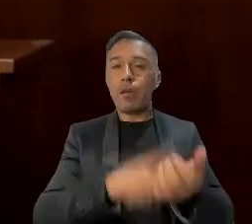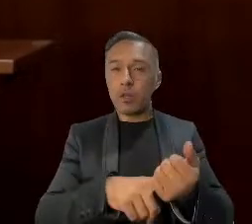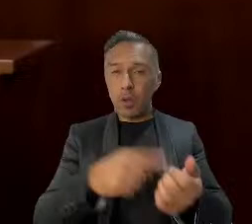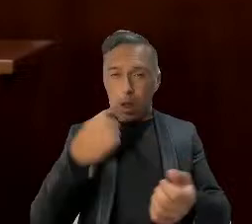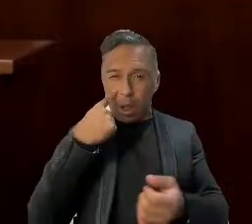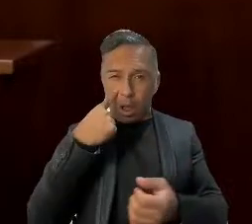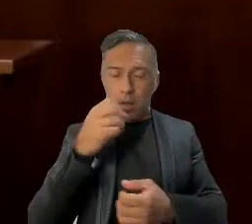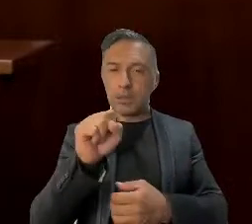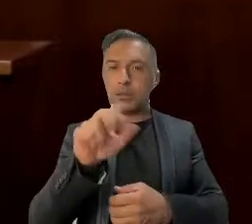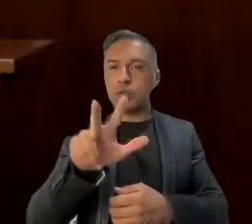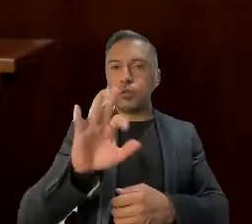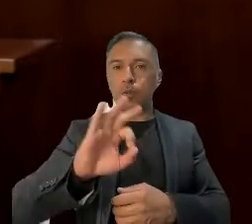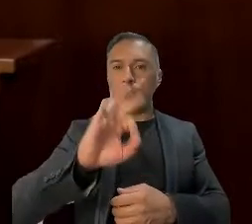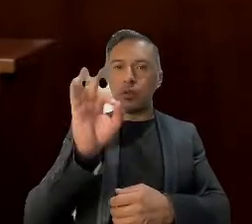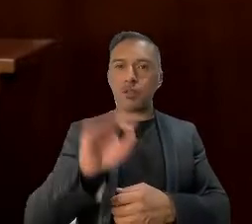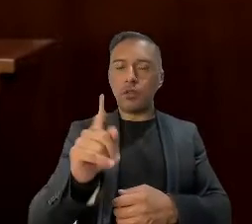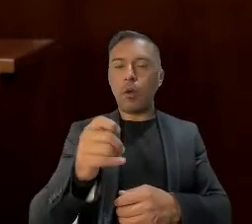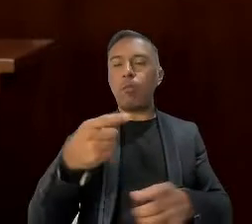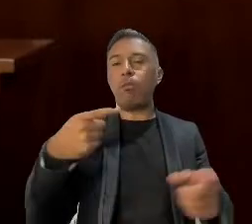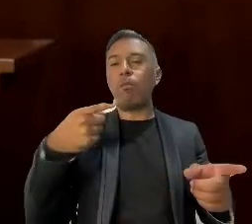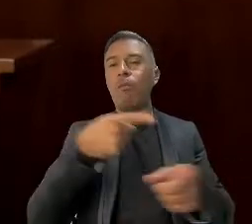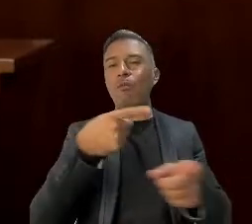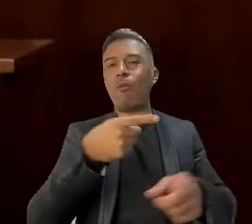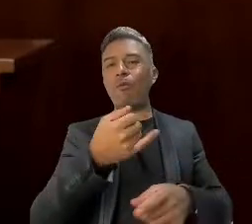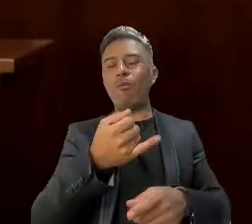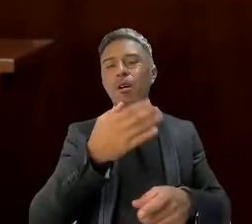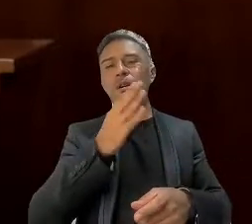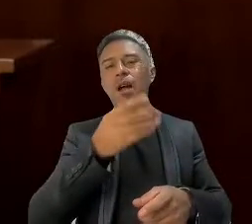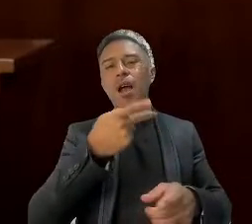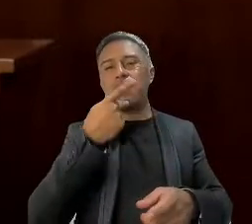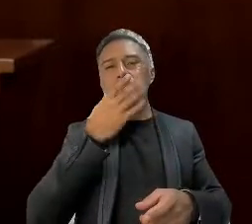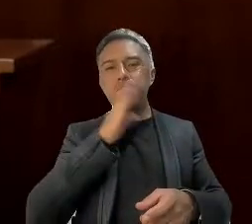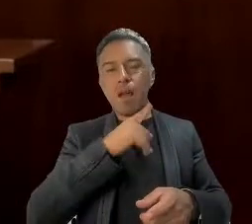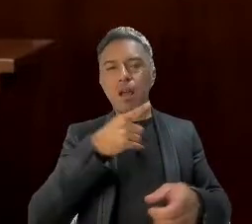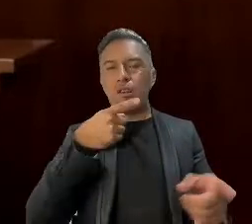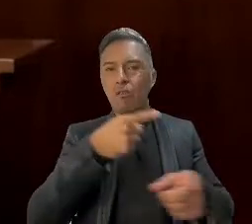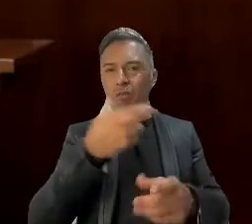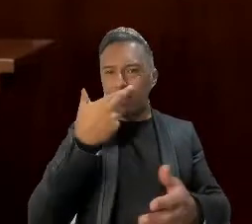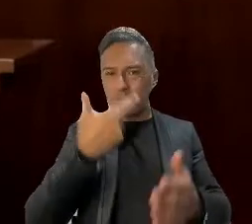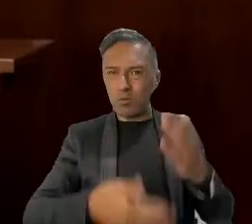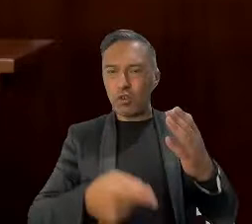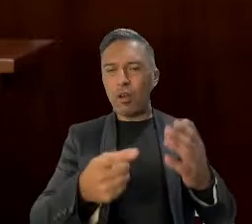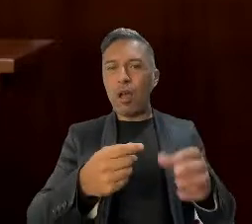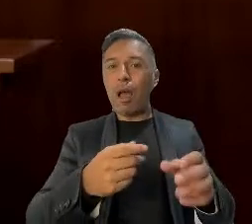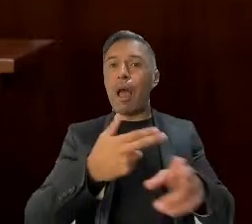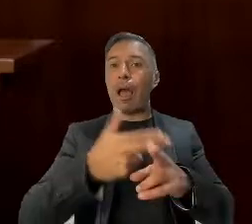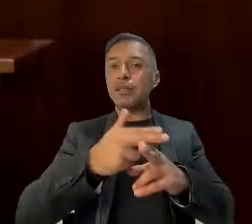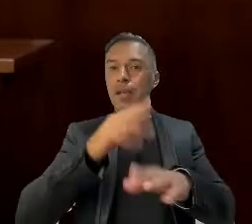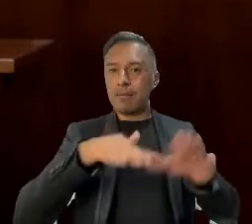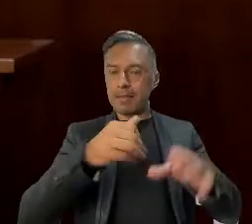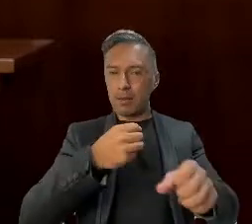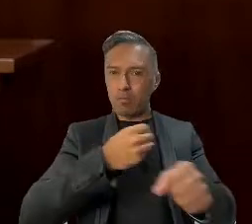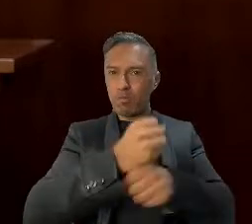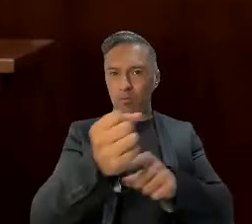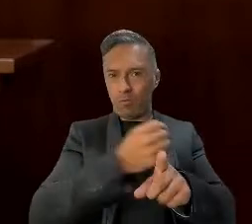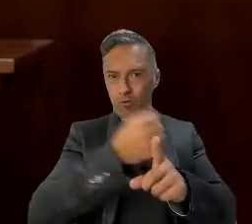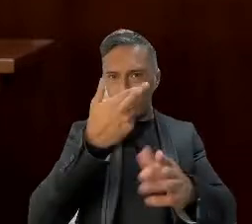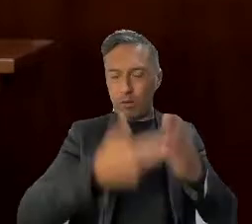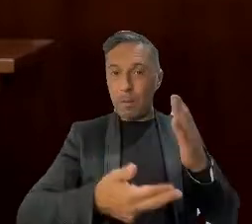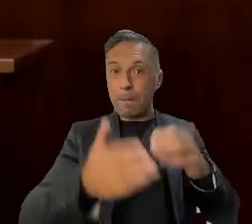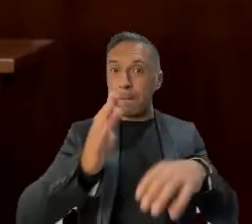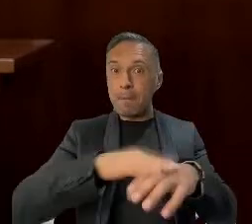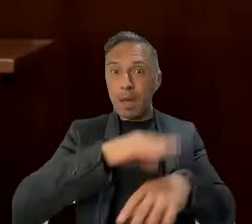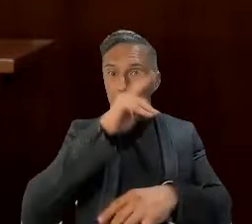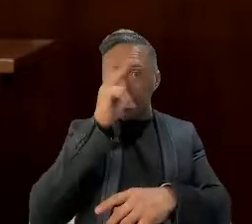casos escalan a descalificaciones insulto incluyendo agresiones físicas o en casos más graves la